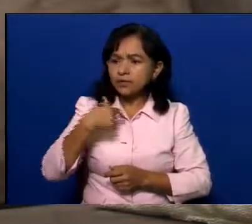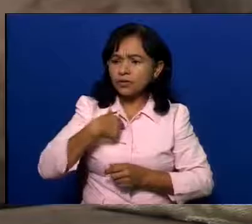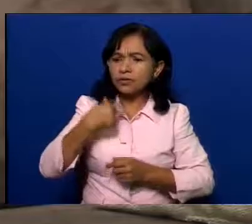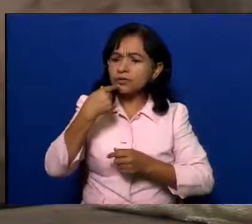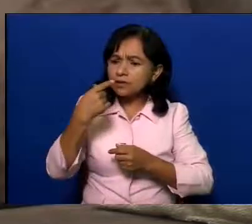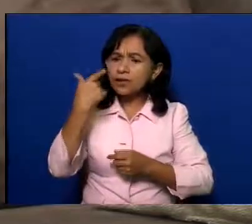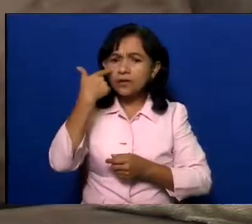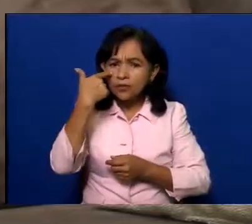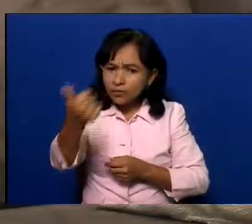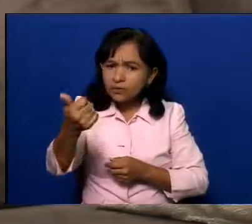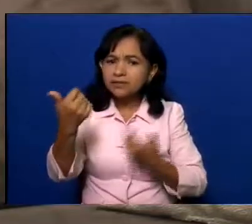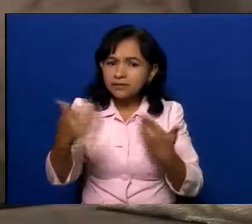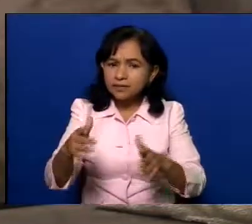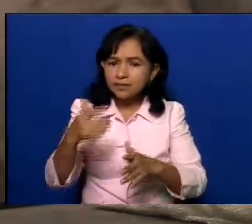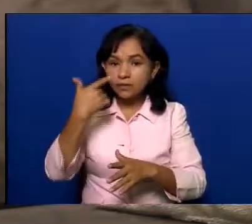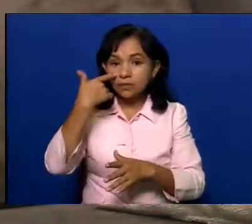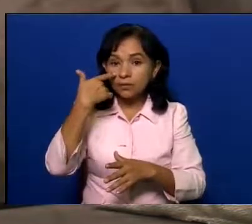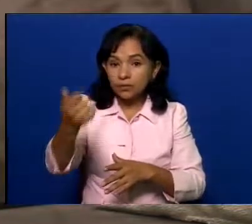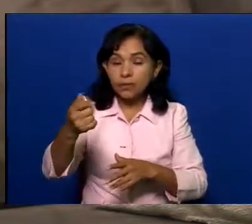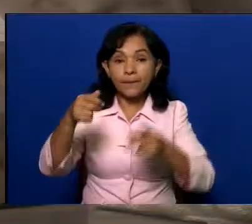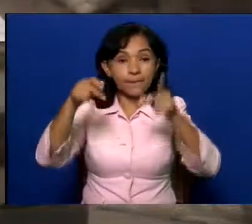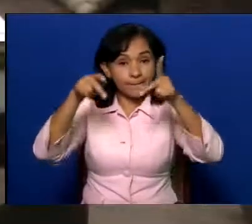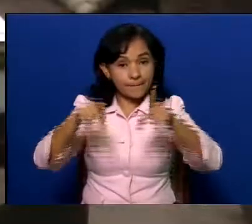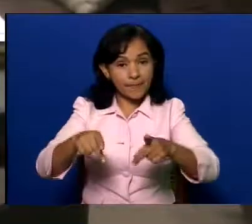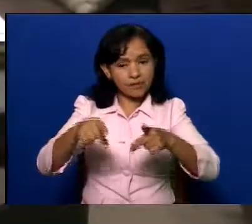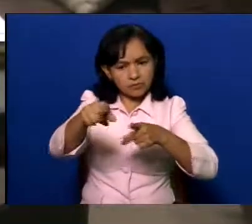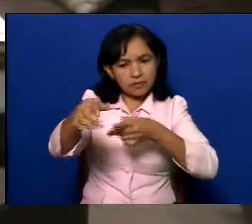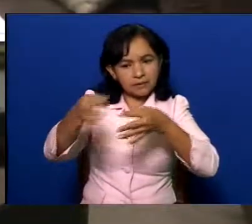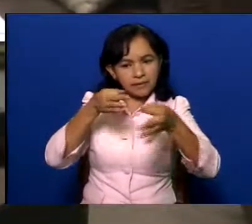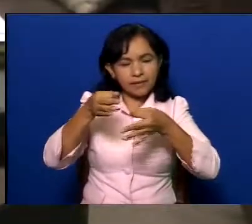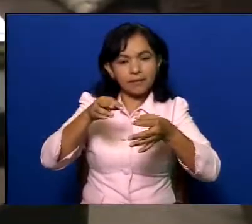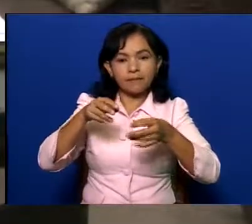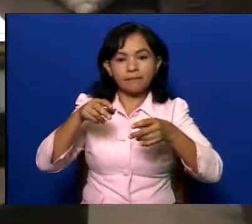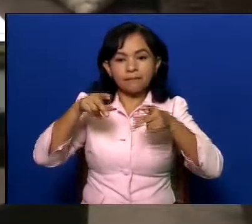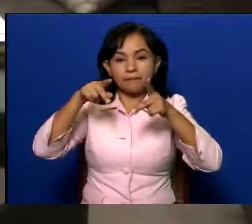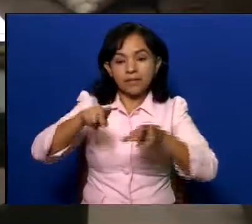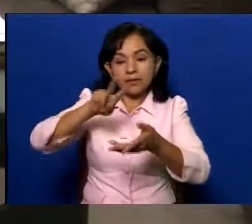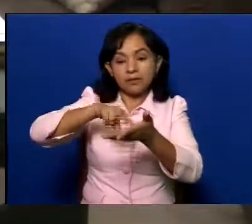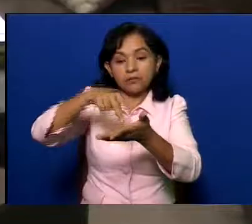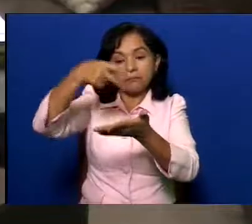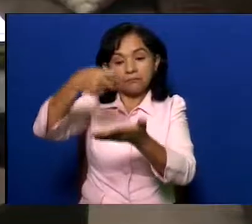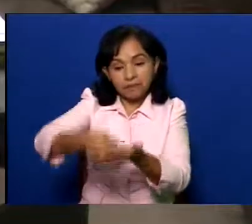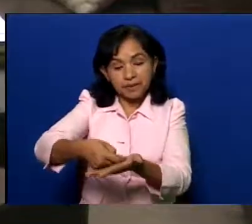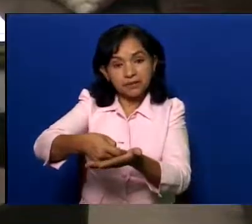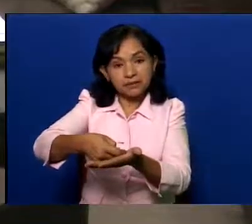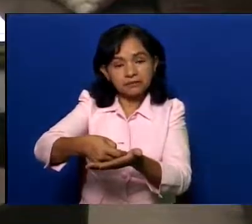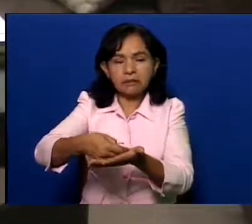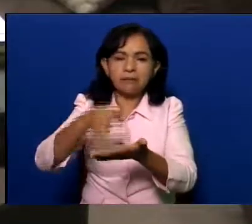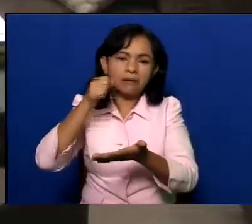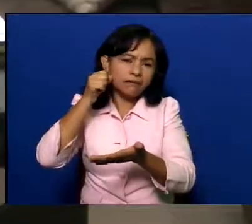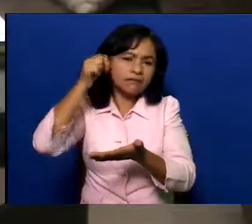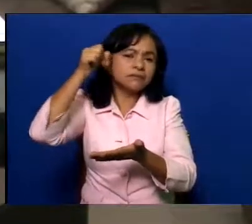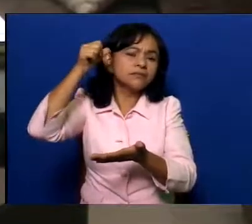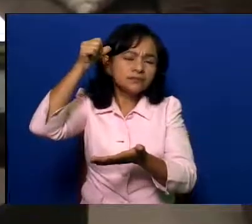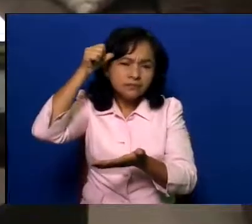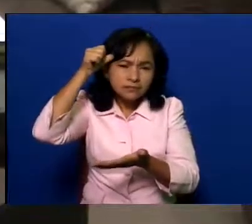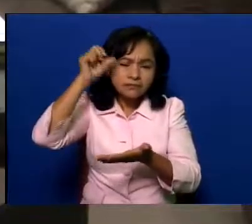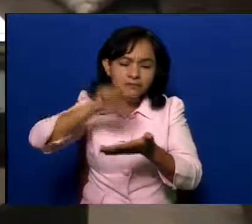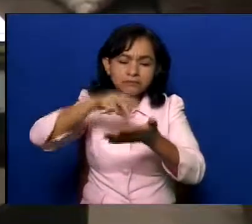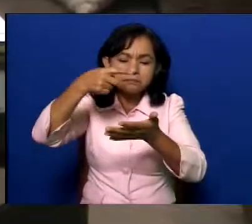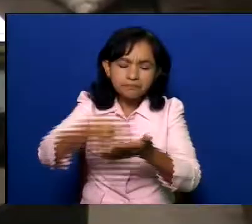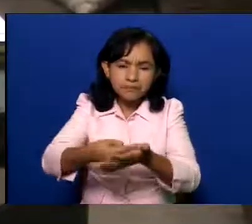aclara, de que, por ejemplo, hay personas que se caen, pues ya de edad, pues se caen y no